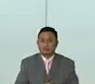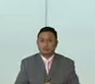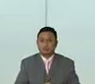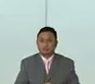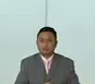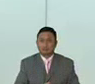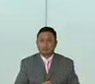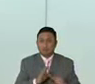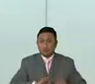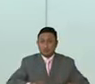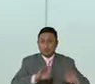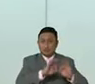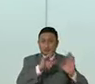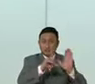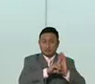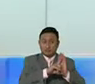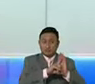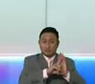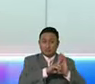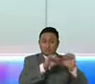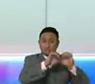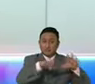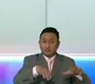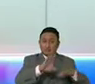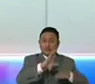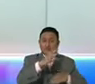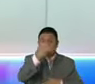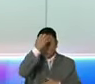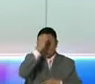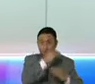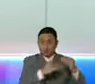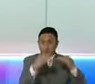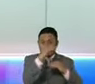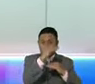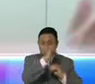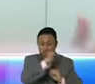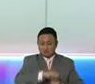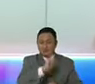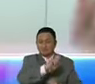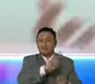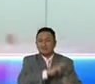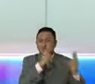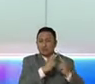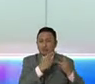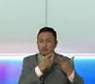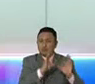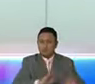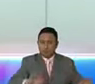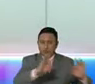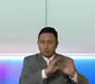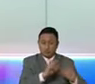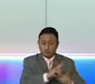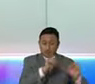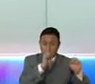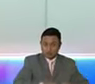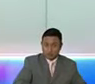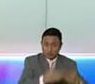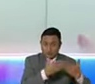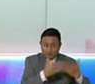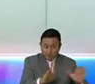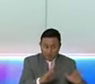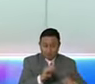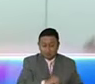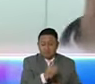una reforma a la Ley Orgánica de Educación Superior y de esta manera abrir la posibilidad de